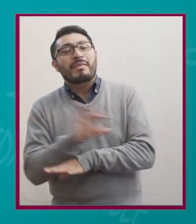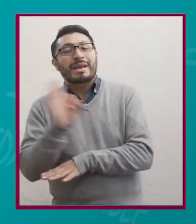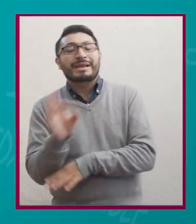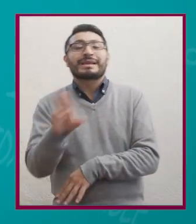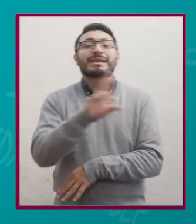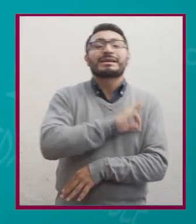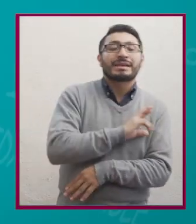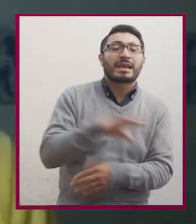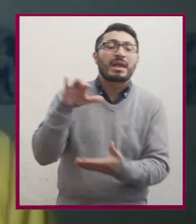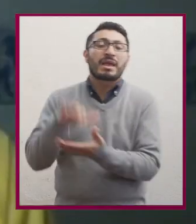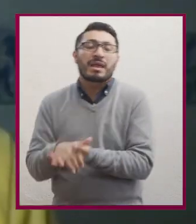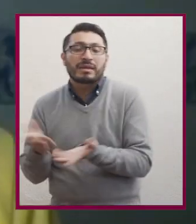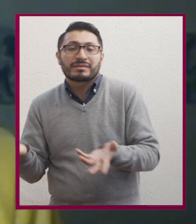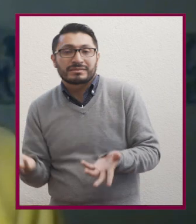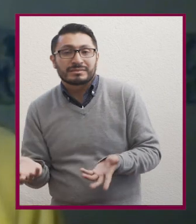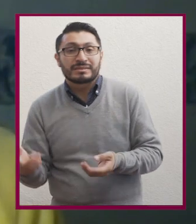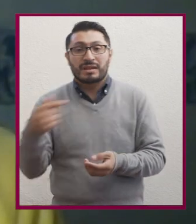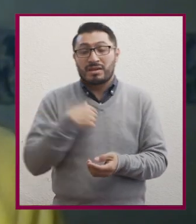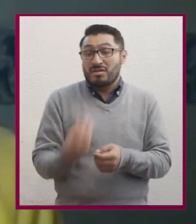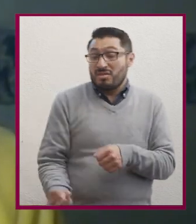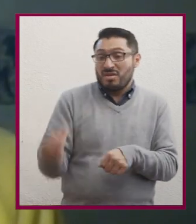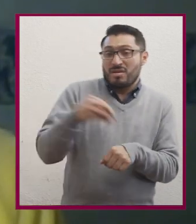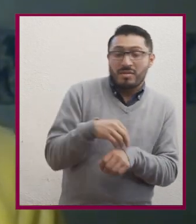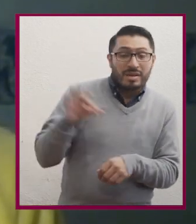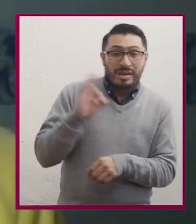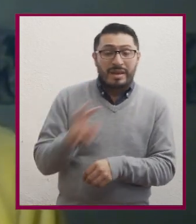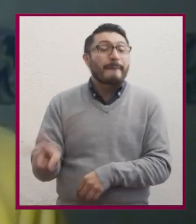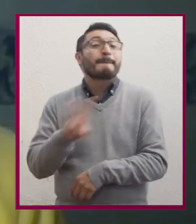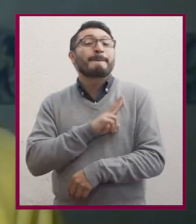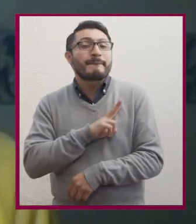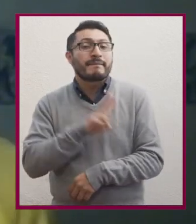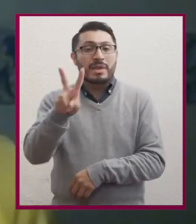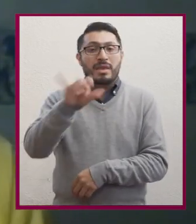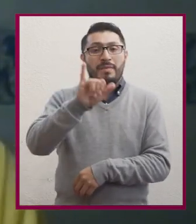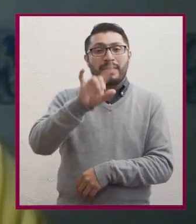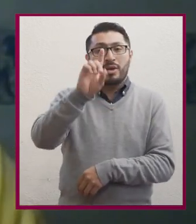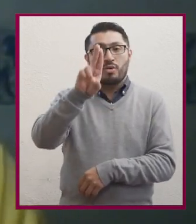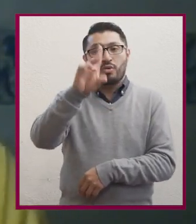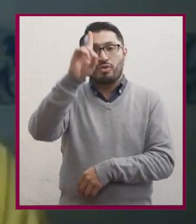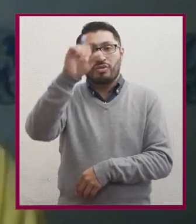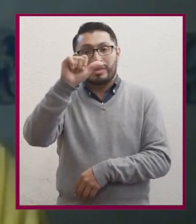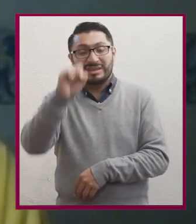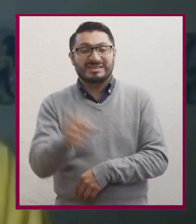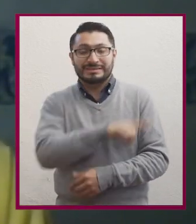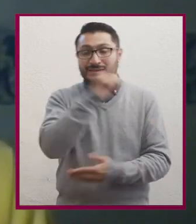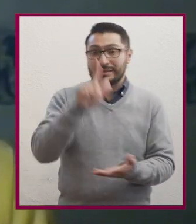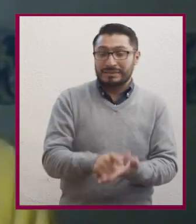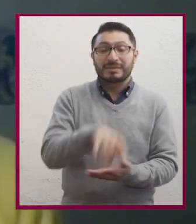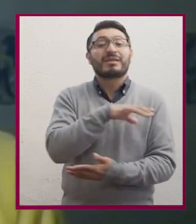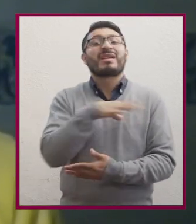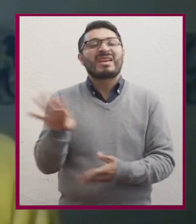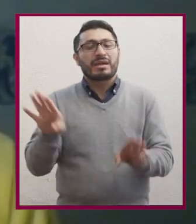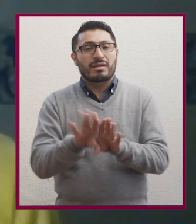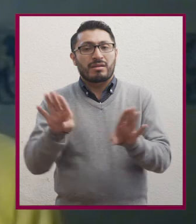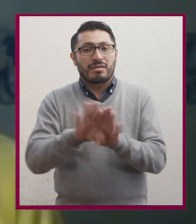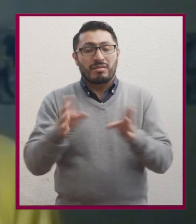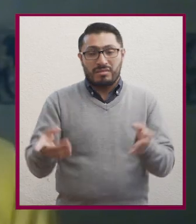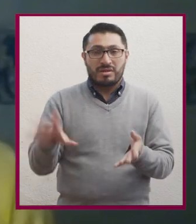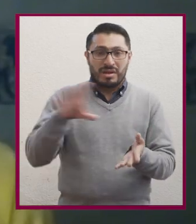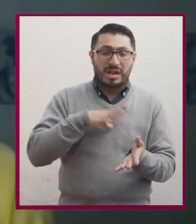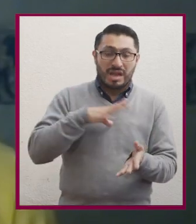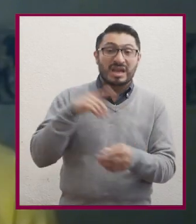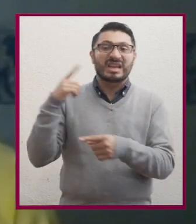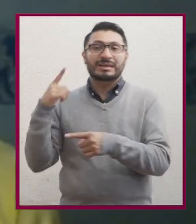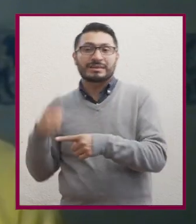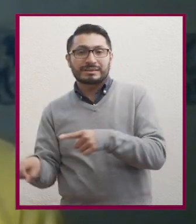o casadas? Yo agregaría aquí viudas. Las legislaciones en general tienden todavía a